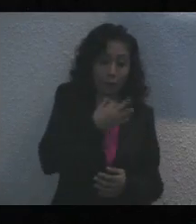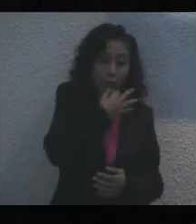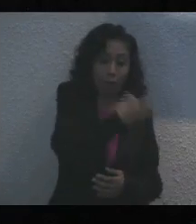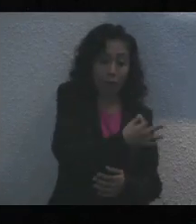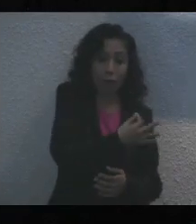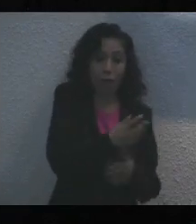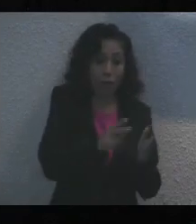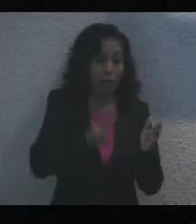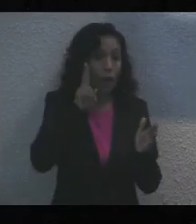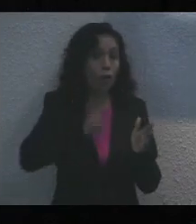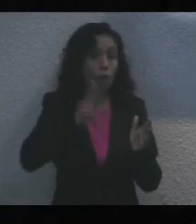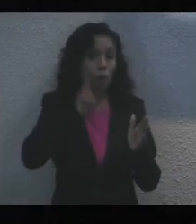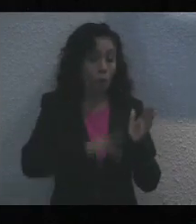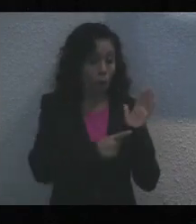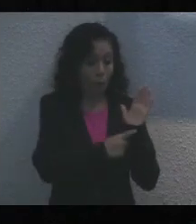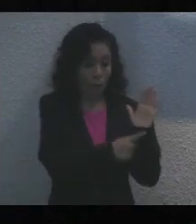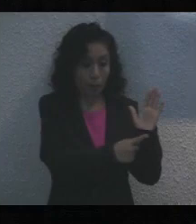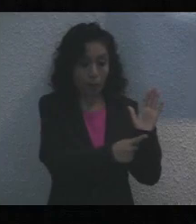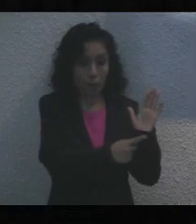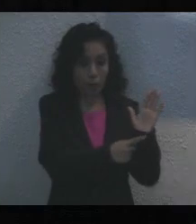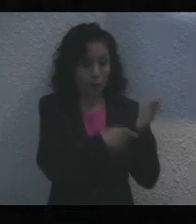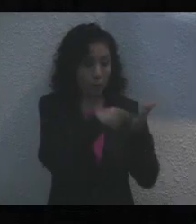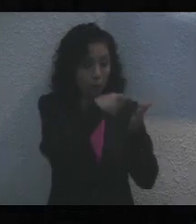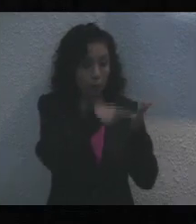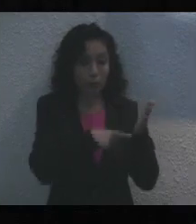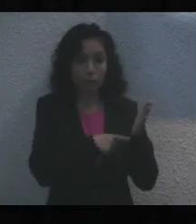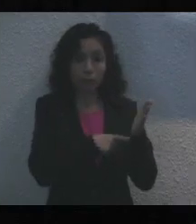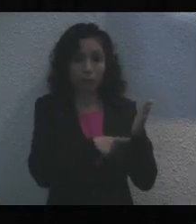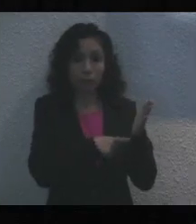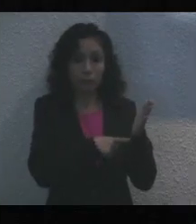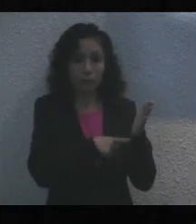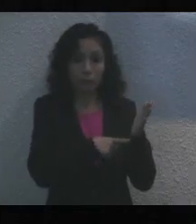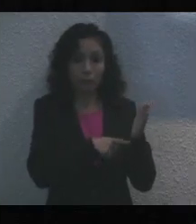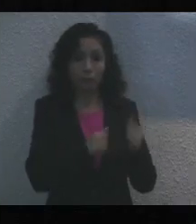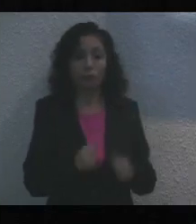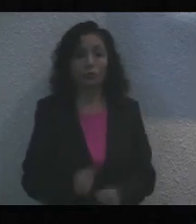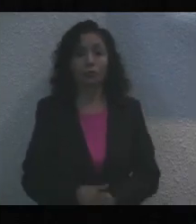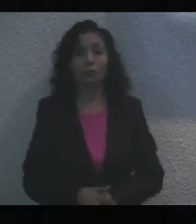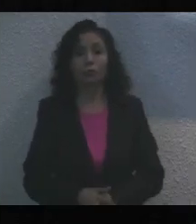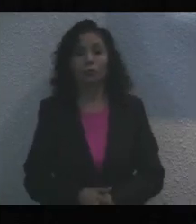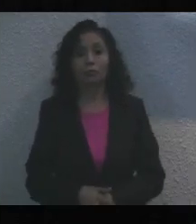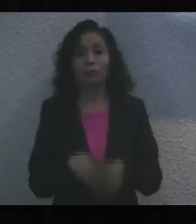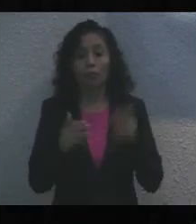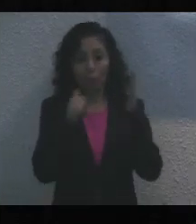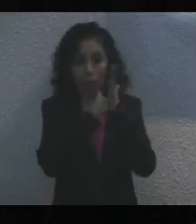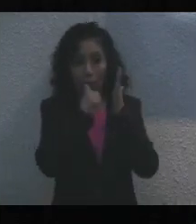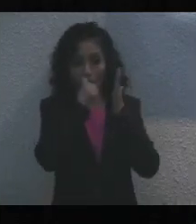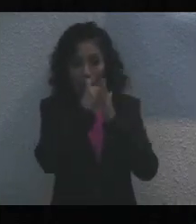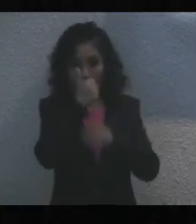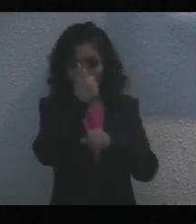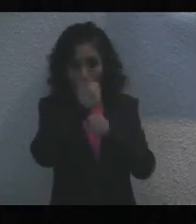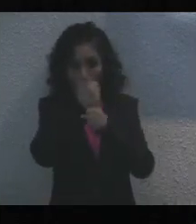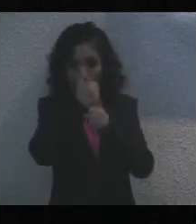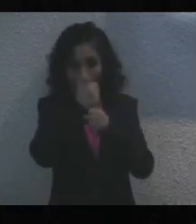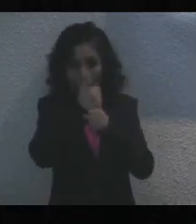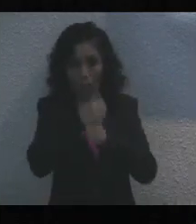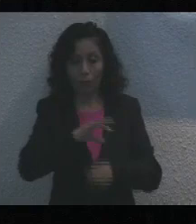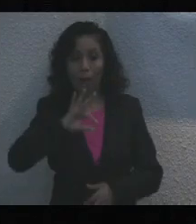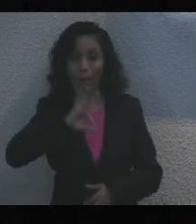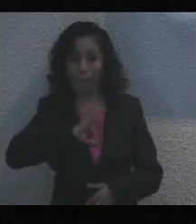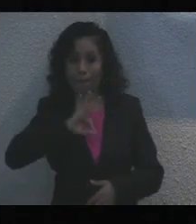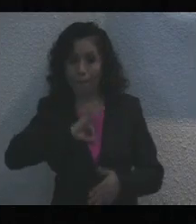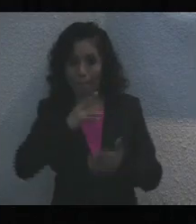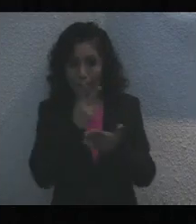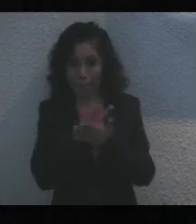las pruebas que estime contundentes para demostrar tal hecho. Artículo 6. La medalla